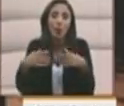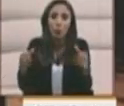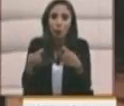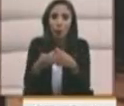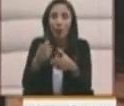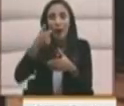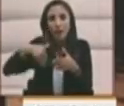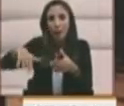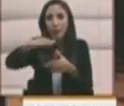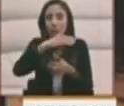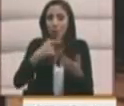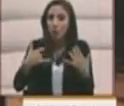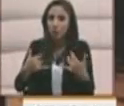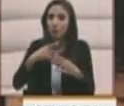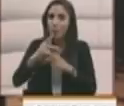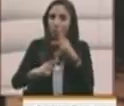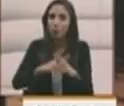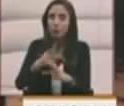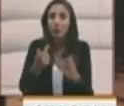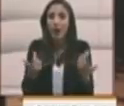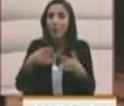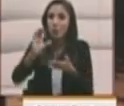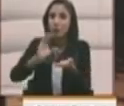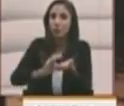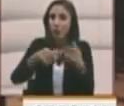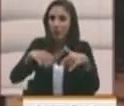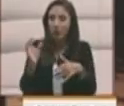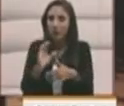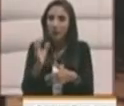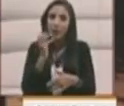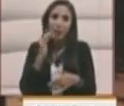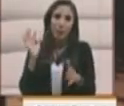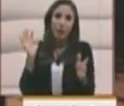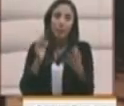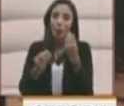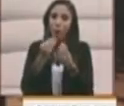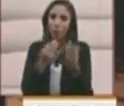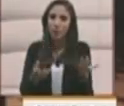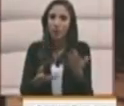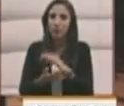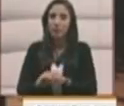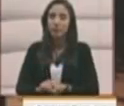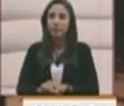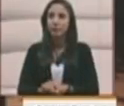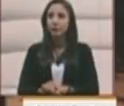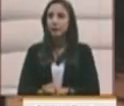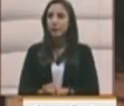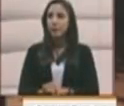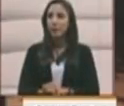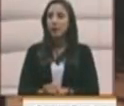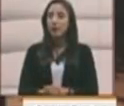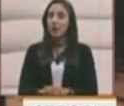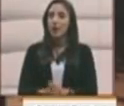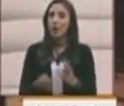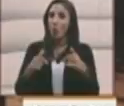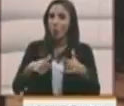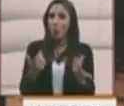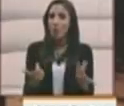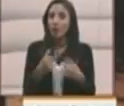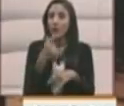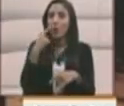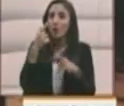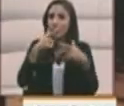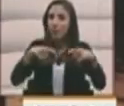pequeño productor, es que en nuestras ciudades pues tenemos el alimento que podemos hoy conseguir en los